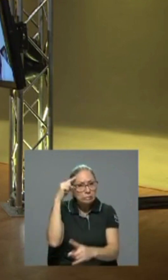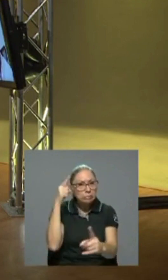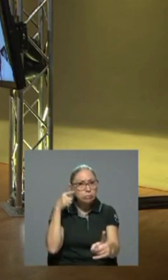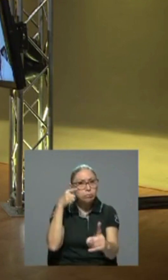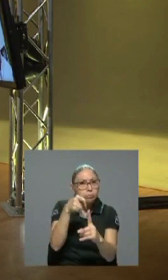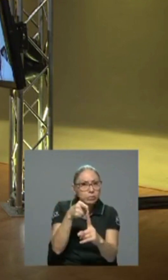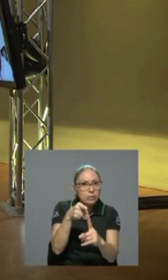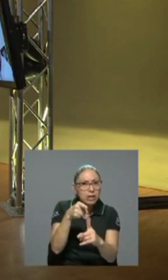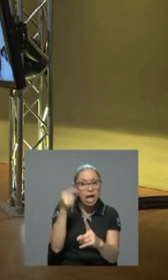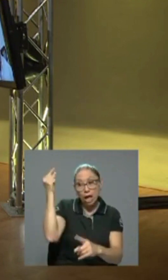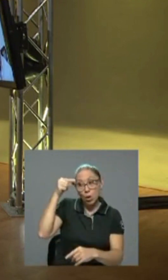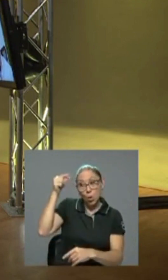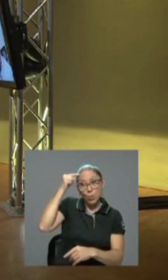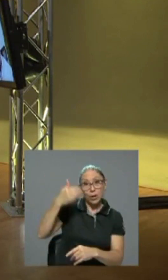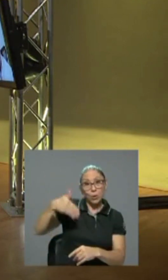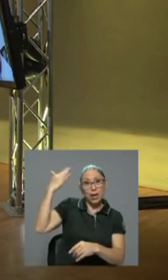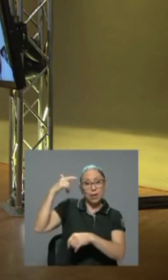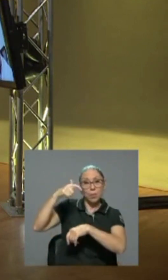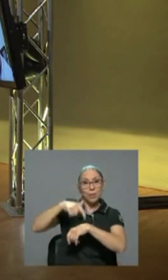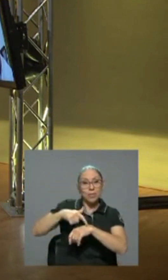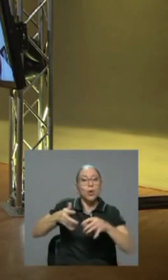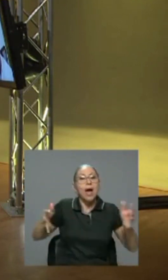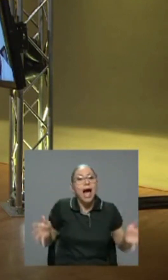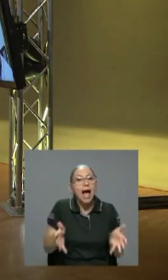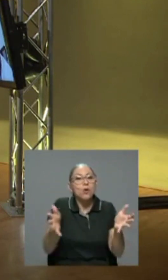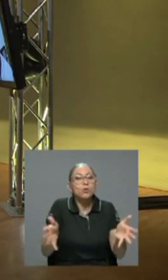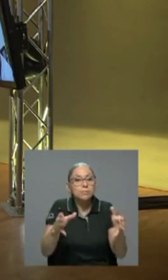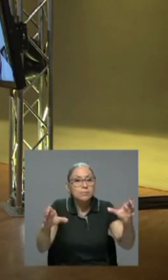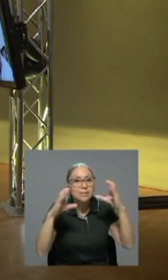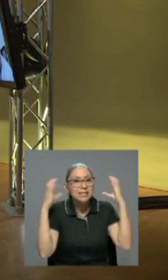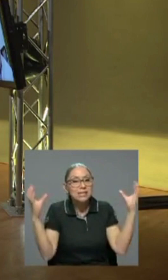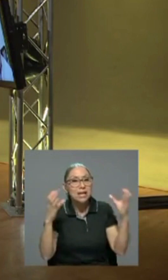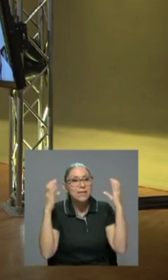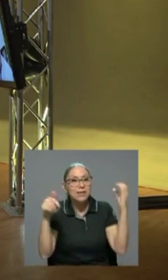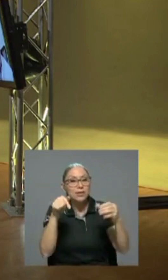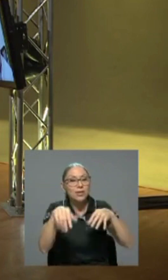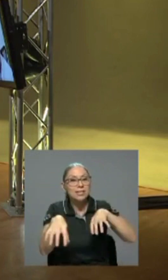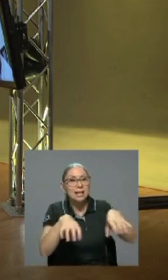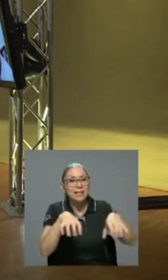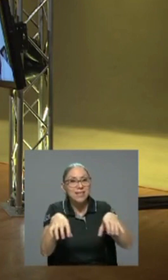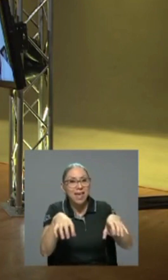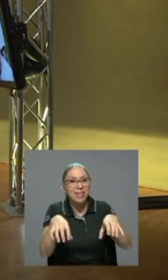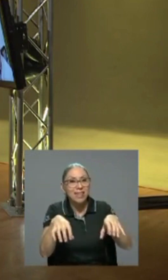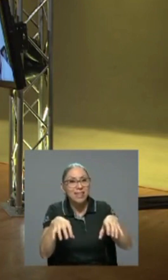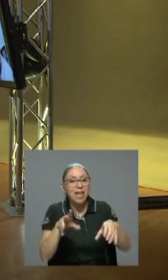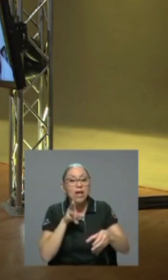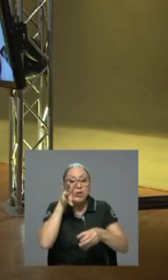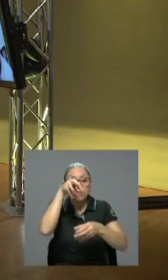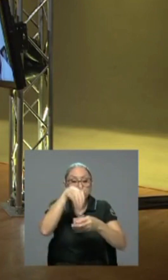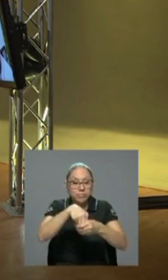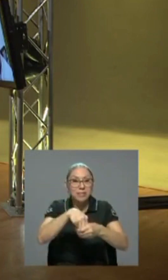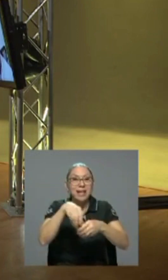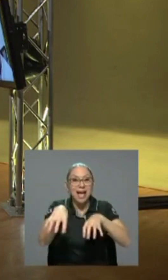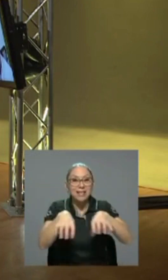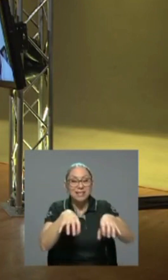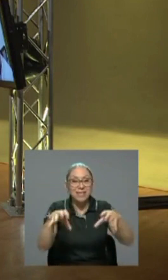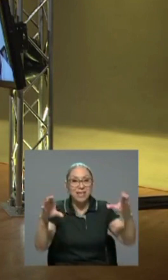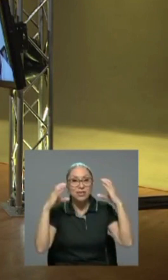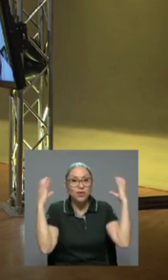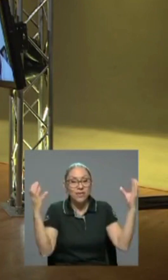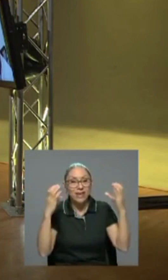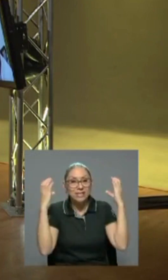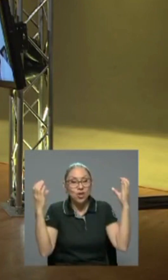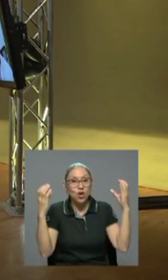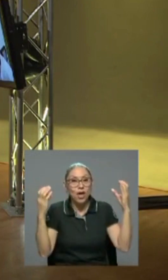turno auspicia pues la conmemoración de esta actividad. De hecho, como parte de esa celebración o conmemoración, se lleva a cabo en